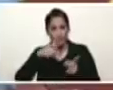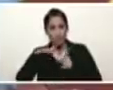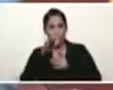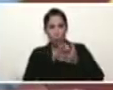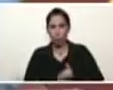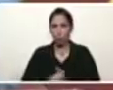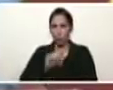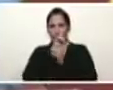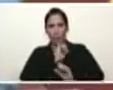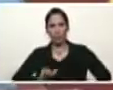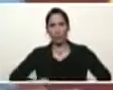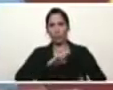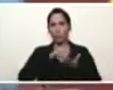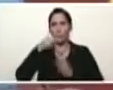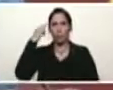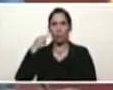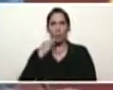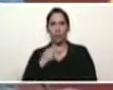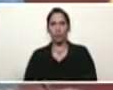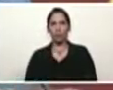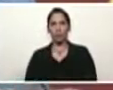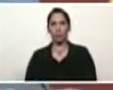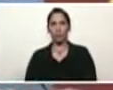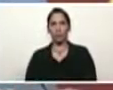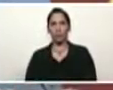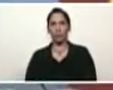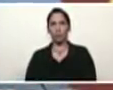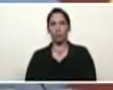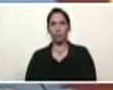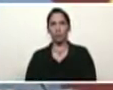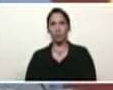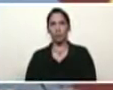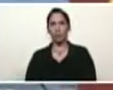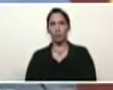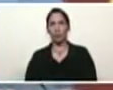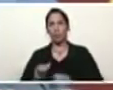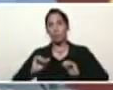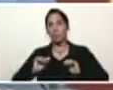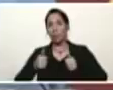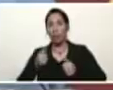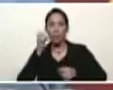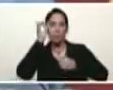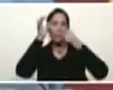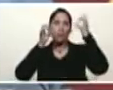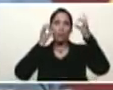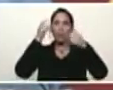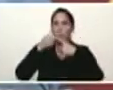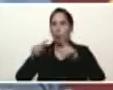Armada Nacional Bolivariana. Ah, comenzaron a inventar otras mentiras.